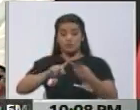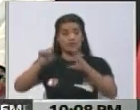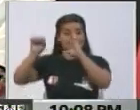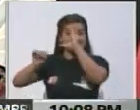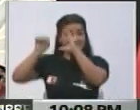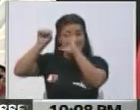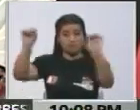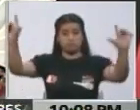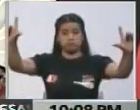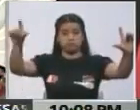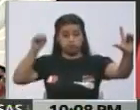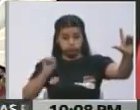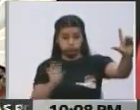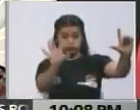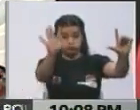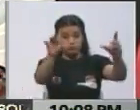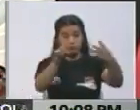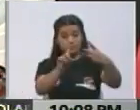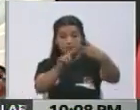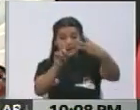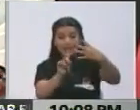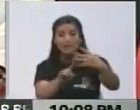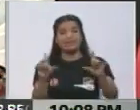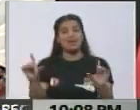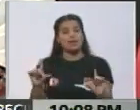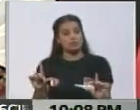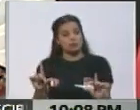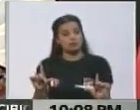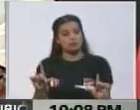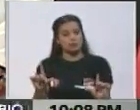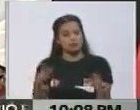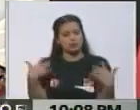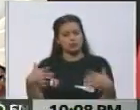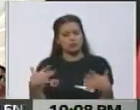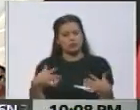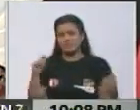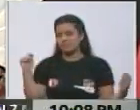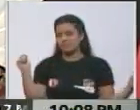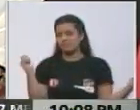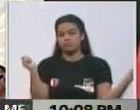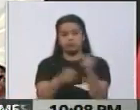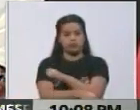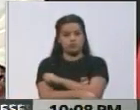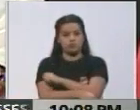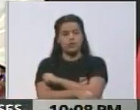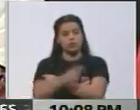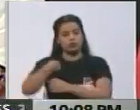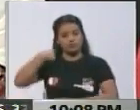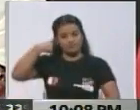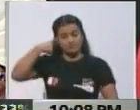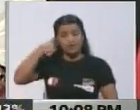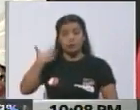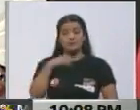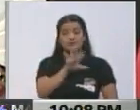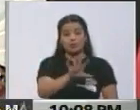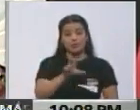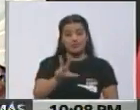televisión. Eso lo cambió todo, pues. Qué distintos éramos nosotros. Yo tengo 53 años